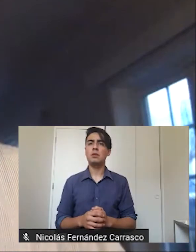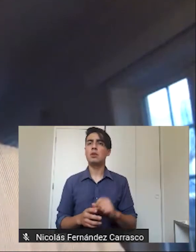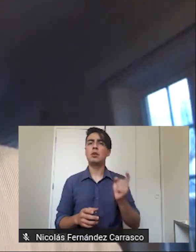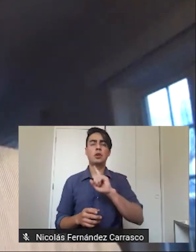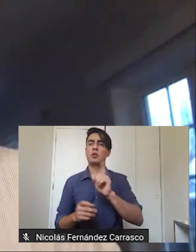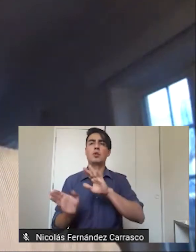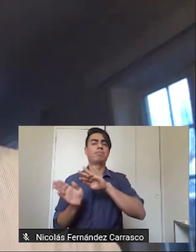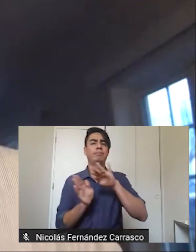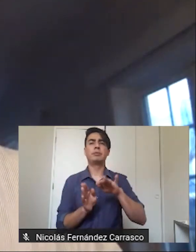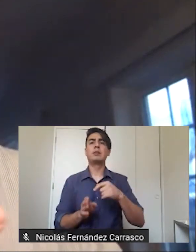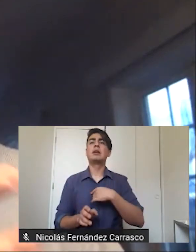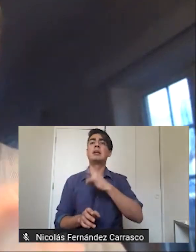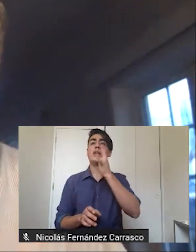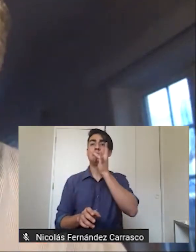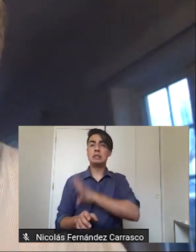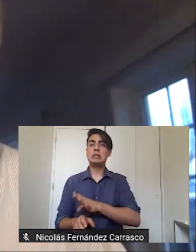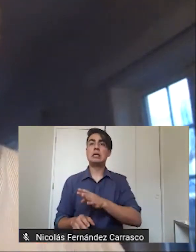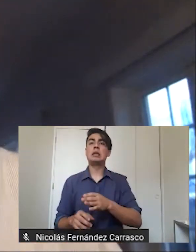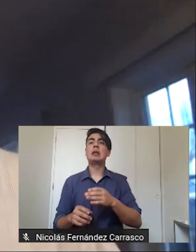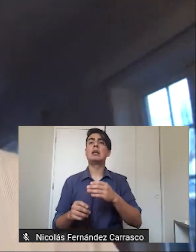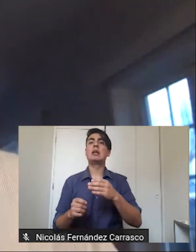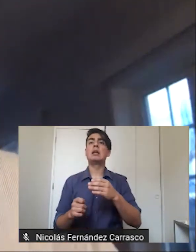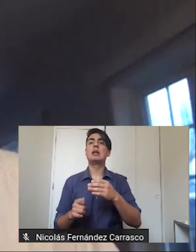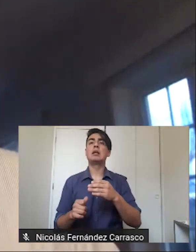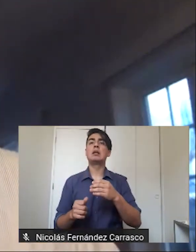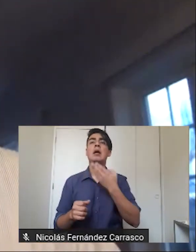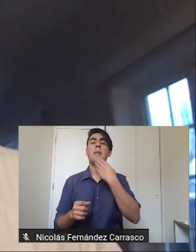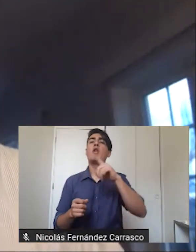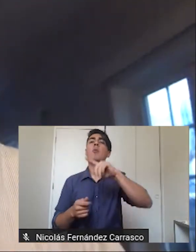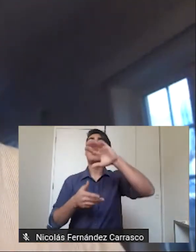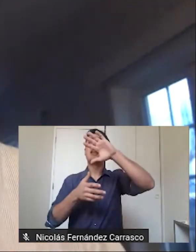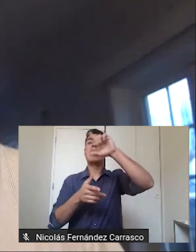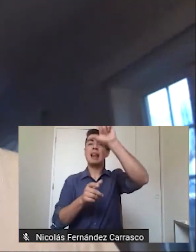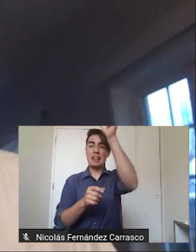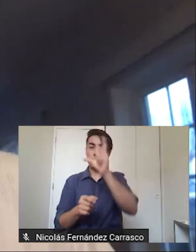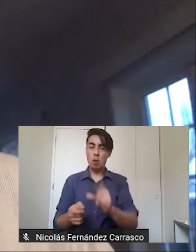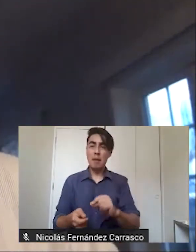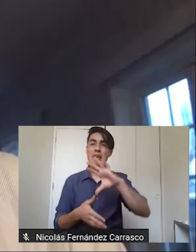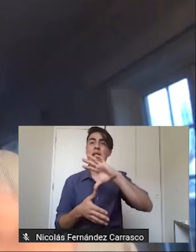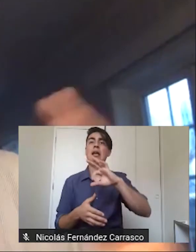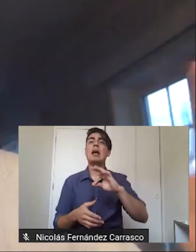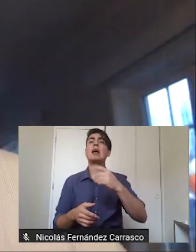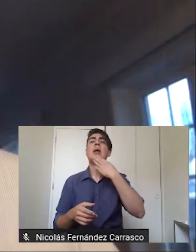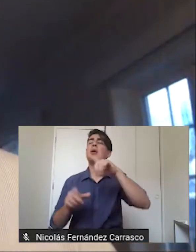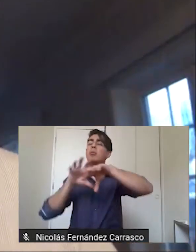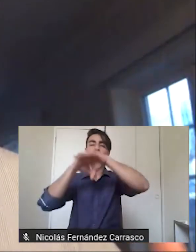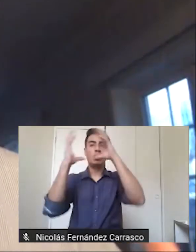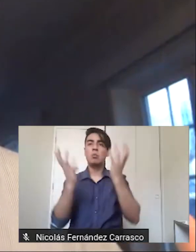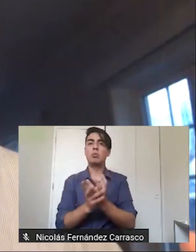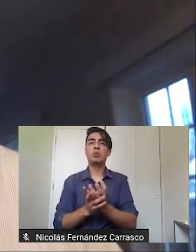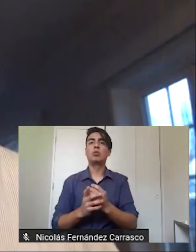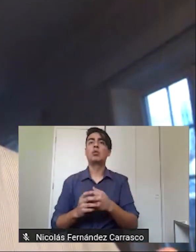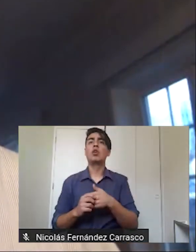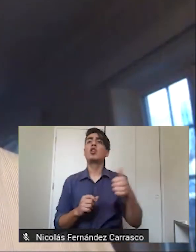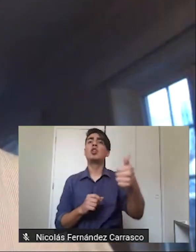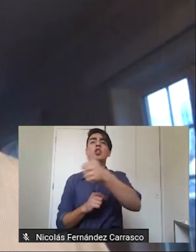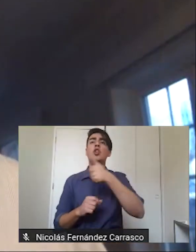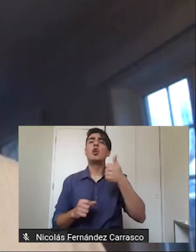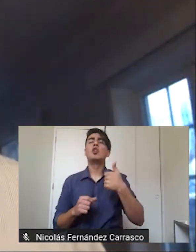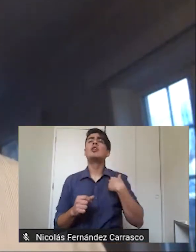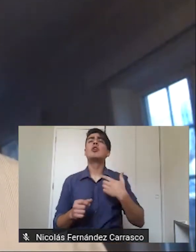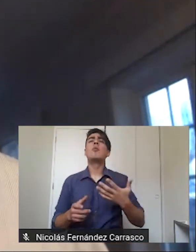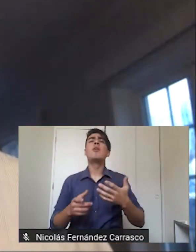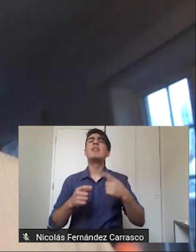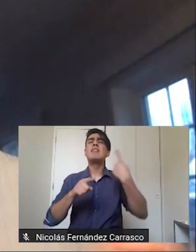Chile, así como el resto de América Latina, así como el resto del mundo, todos estamos pasando por crisis